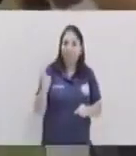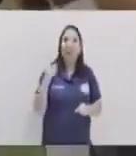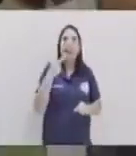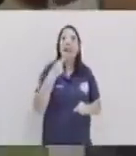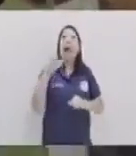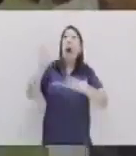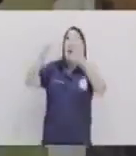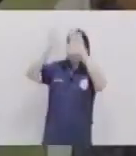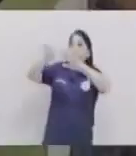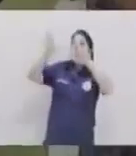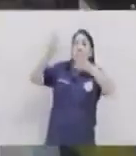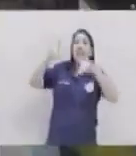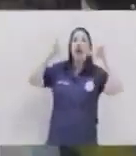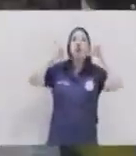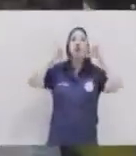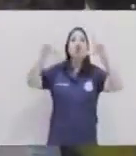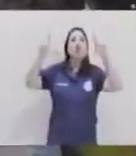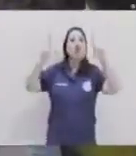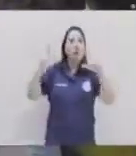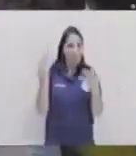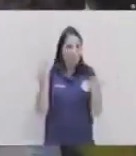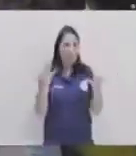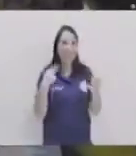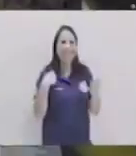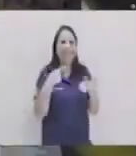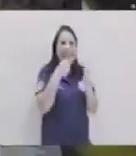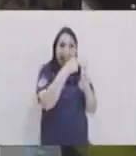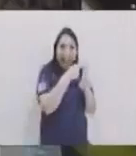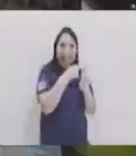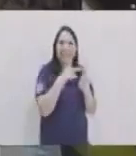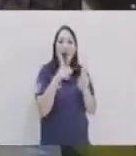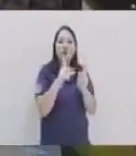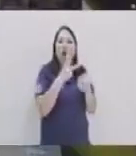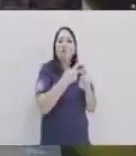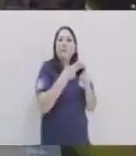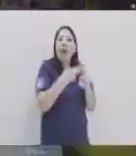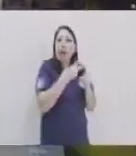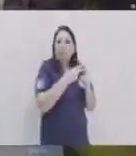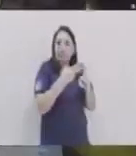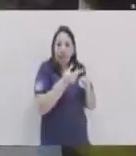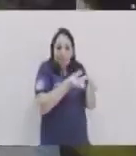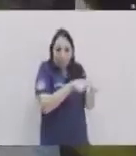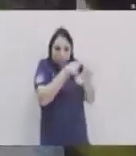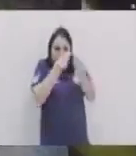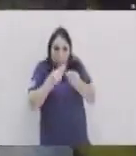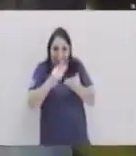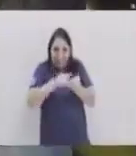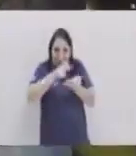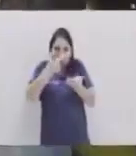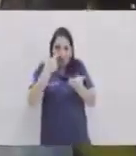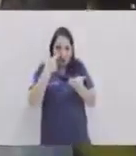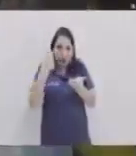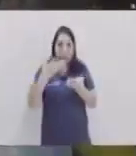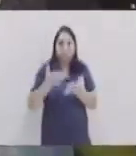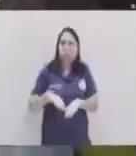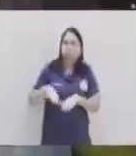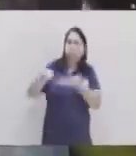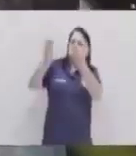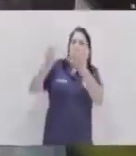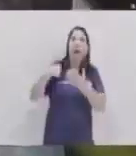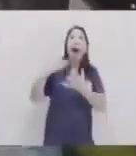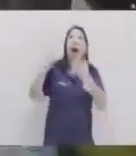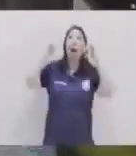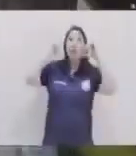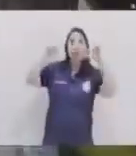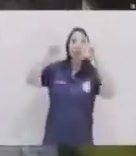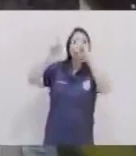punto de vista de la guerra. Y para ellos la guerra era bueno, porque podían exaltar su cultura. Entonces si te das cuenta, esa es otra forma de ver la guerra. Nosotros sabemos